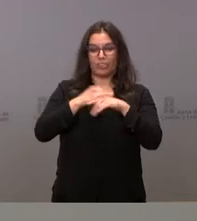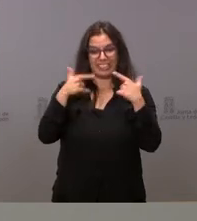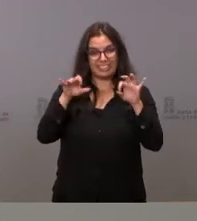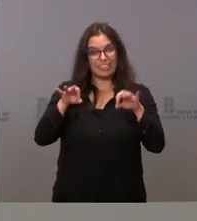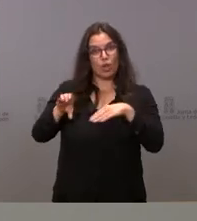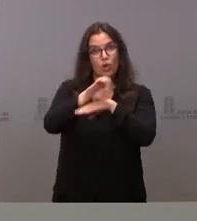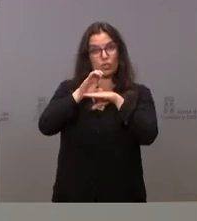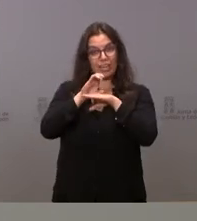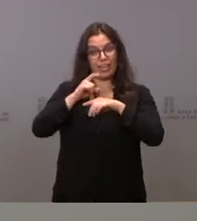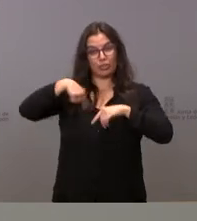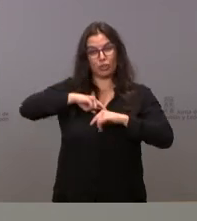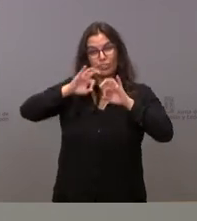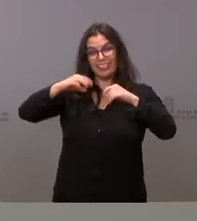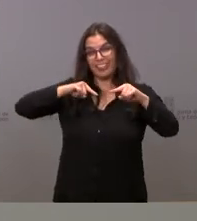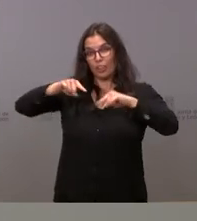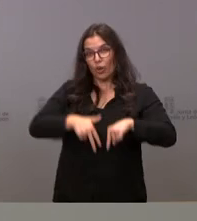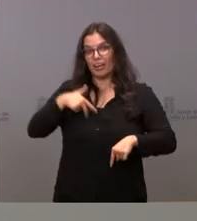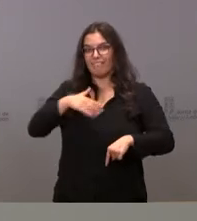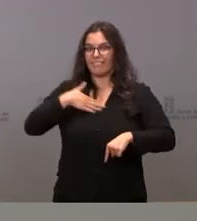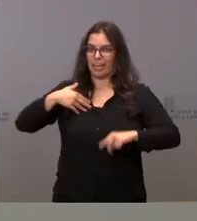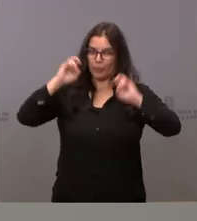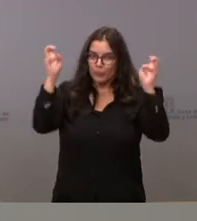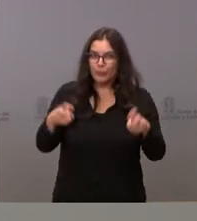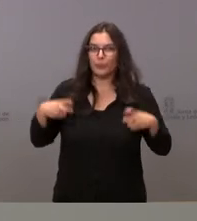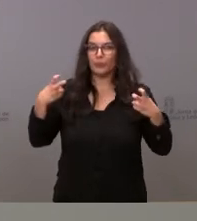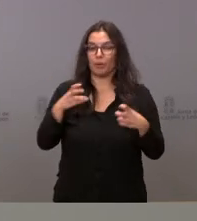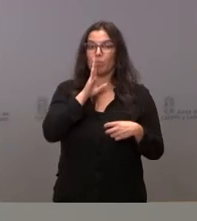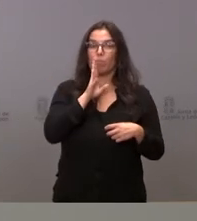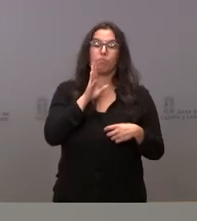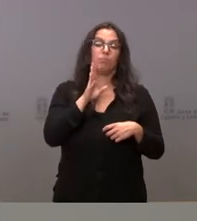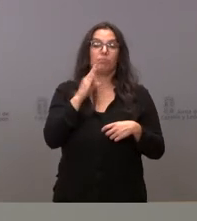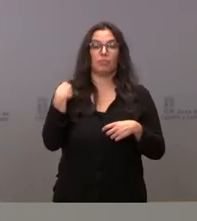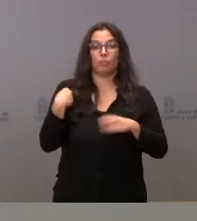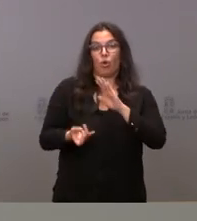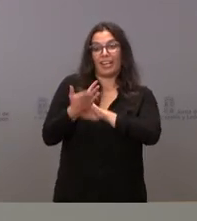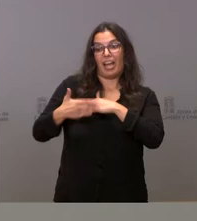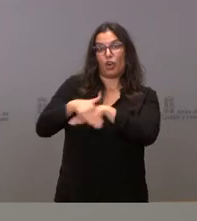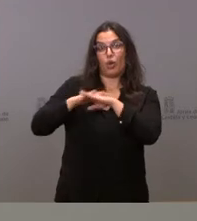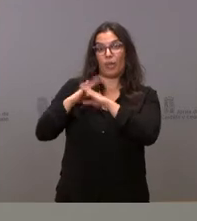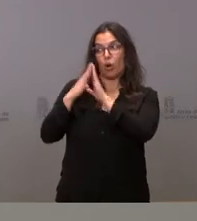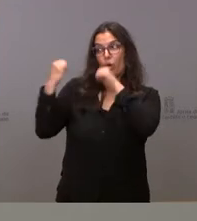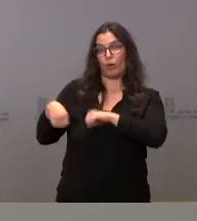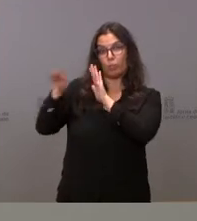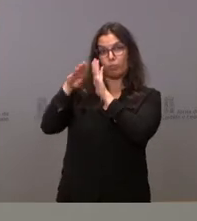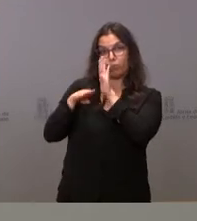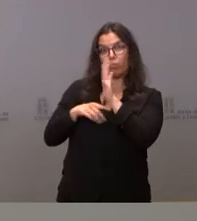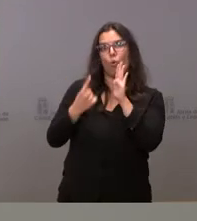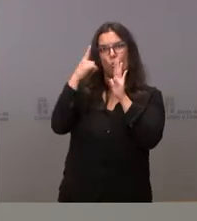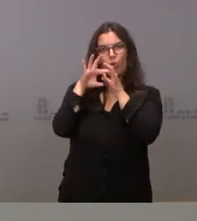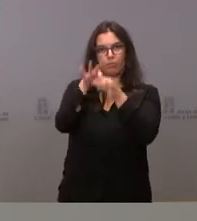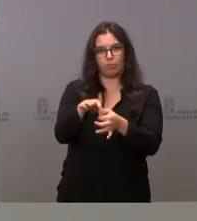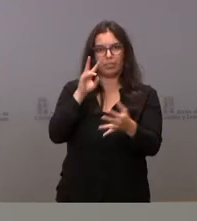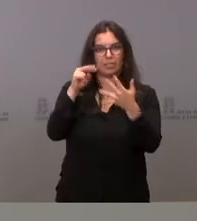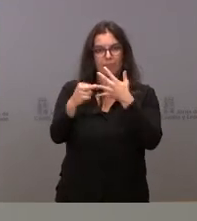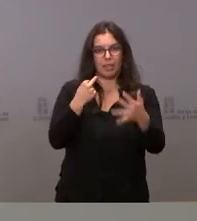en concreto, esta Dirección General dentro de los acuerdos de gobernabilidad suscritos para la configuración del Gobierno. No es esta la